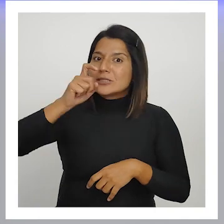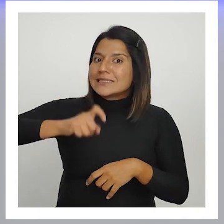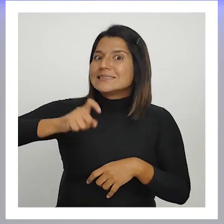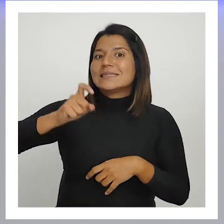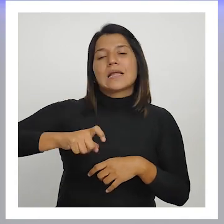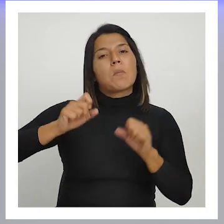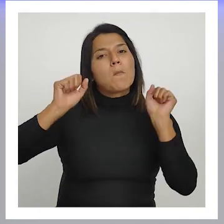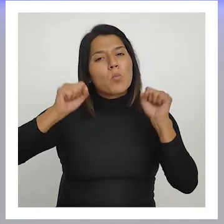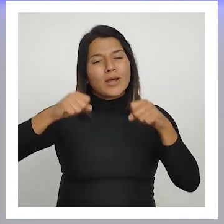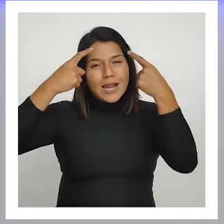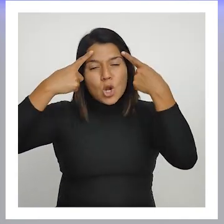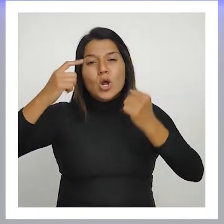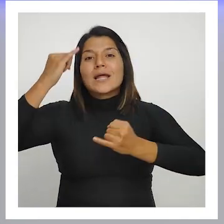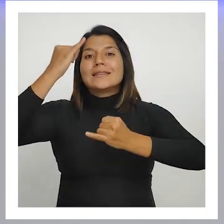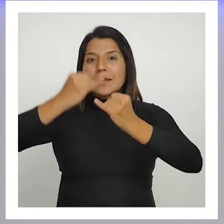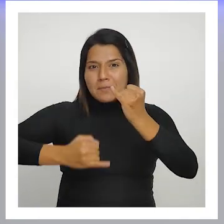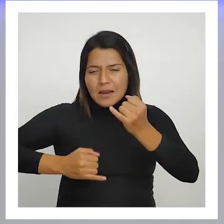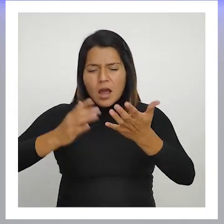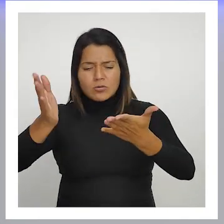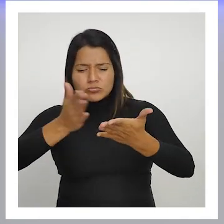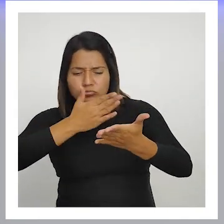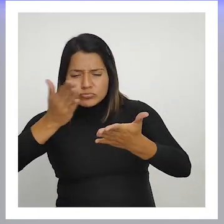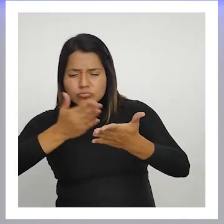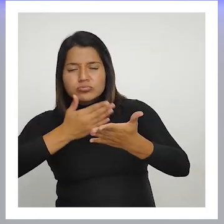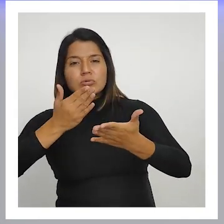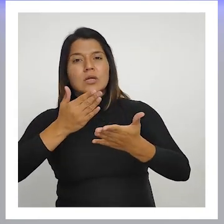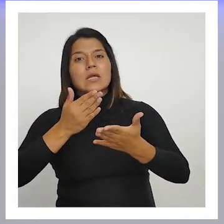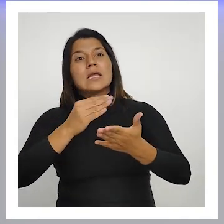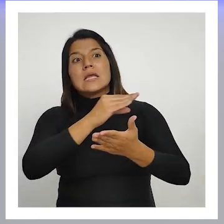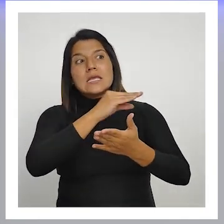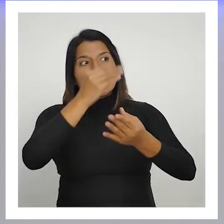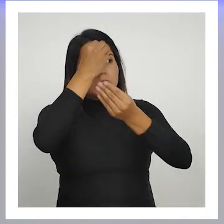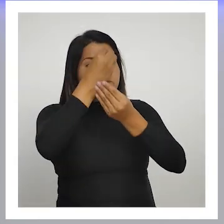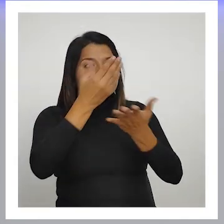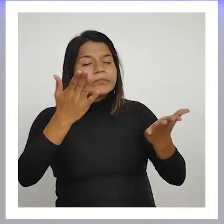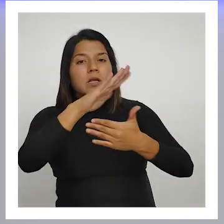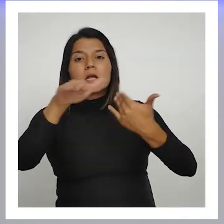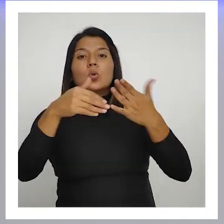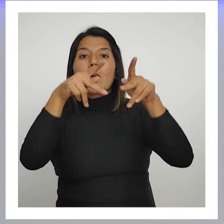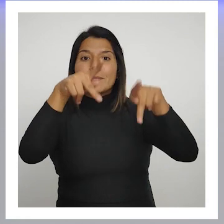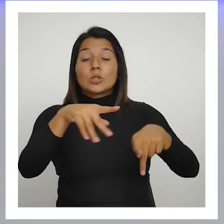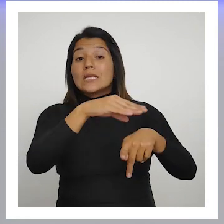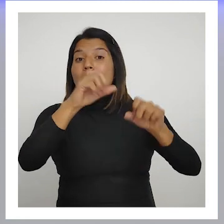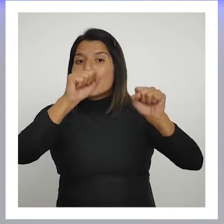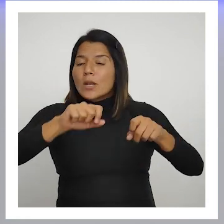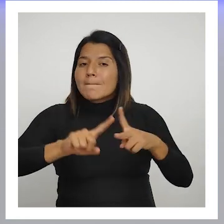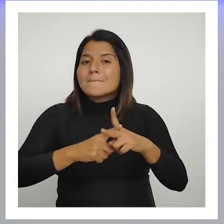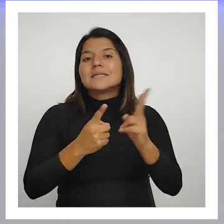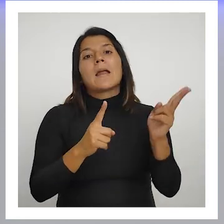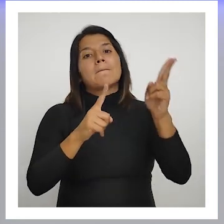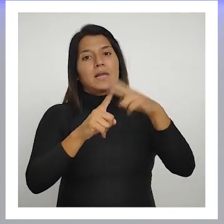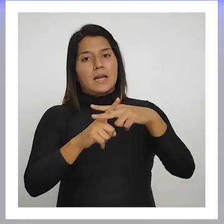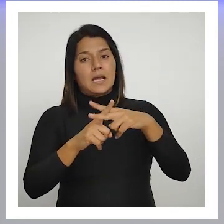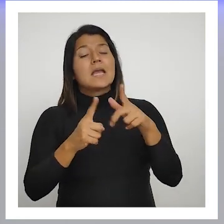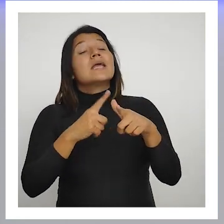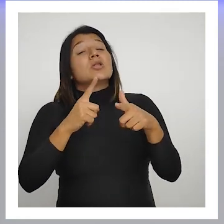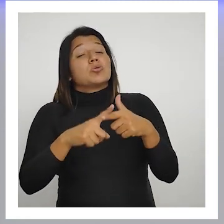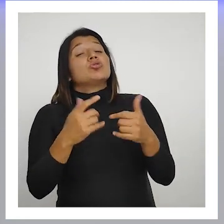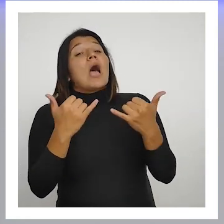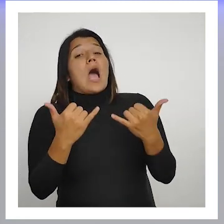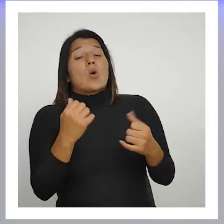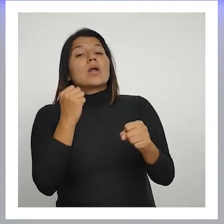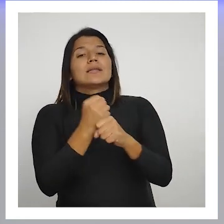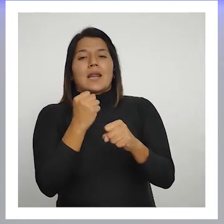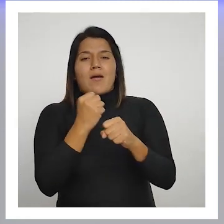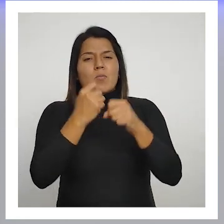terminar de elaborarla, revisarla, hacerla del conocimiento de toda la población e implementarla, ¿verdad? Entonces estamos trabajando